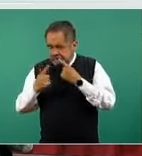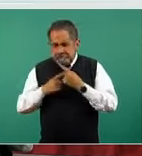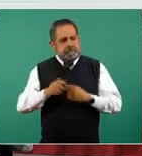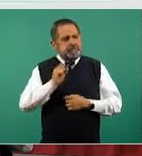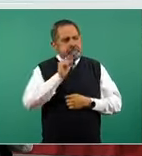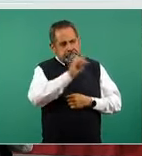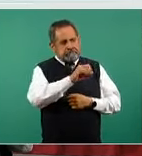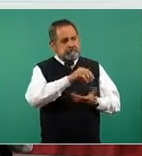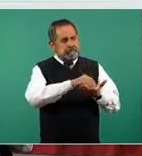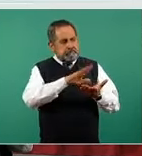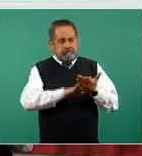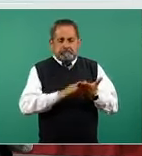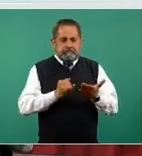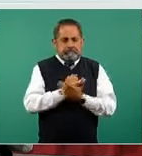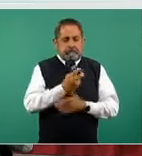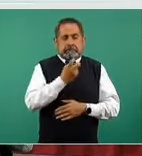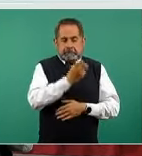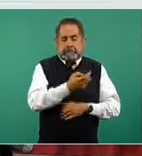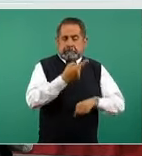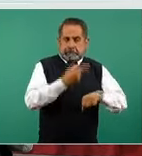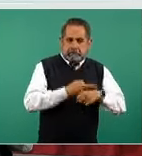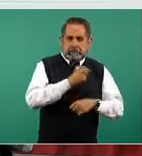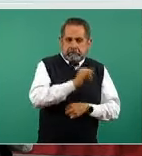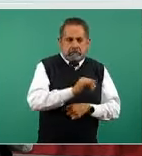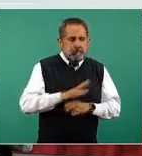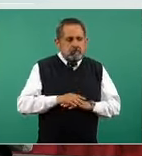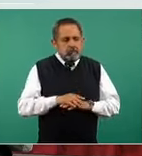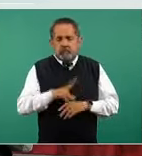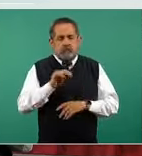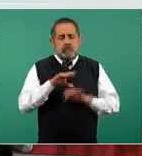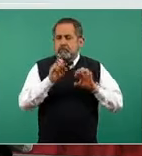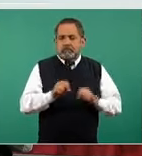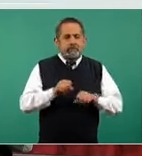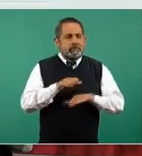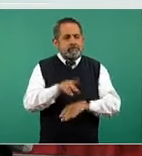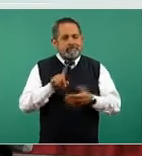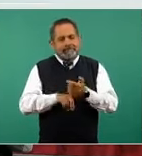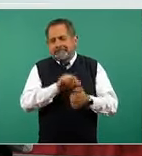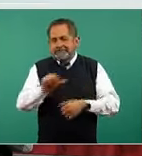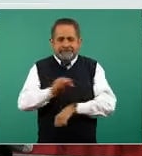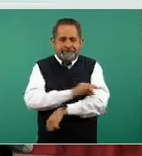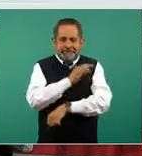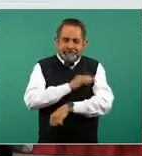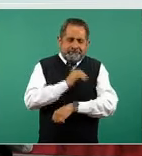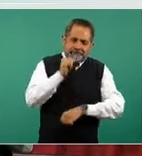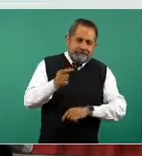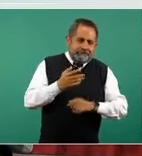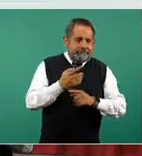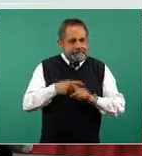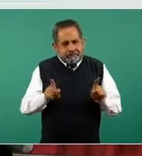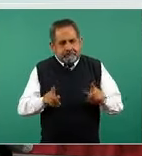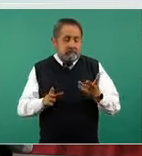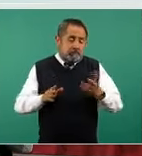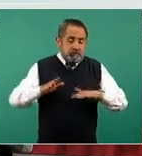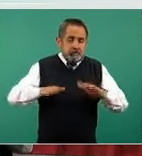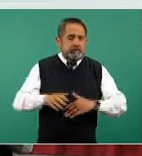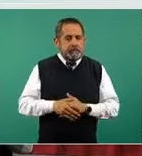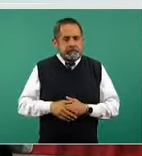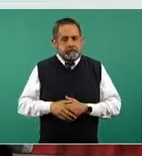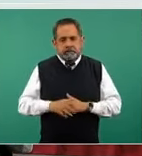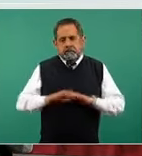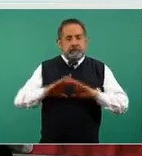una dictaminación que es la que finalmente puede decirnos si hay o no algún tipo de causalidad. Podemos ver los ESAVIs